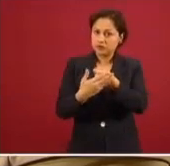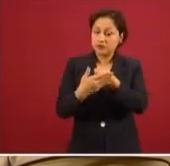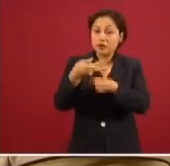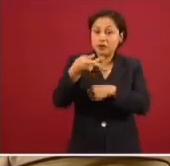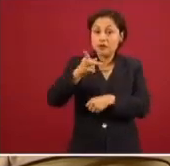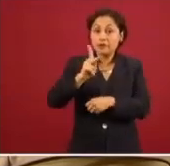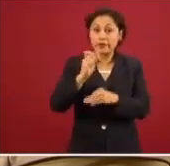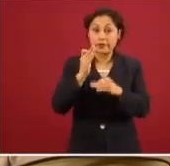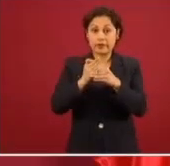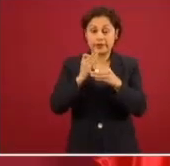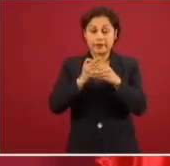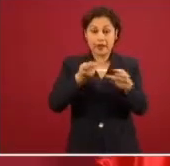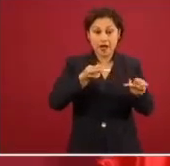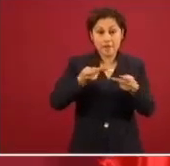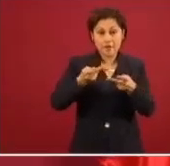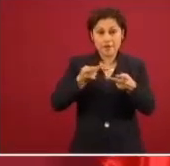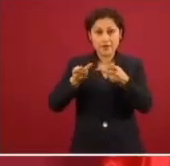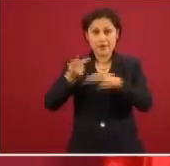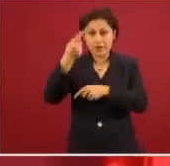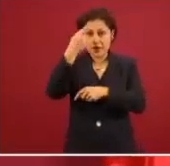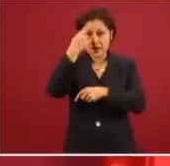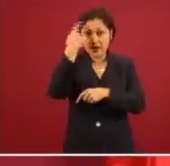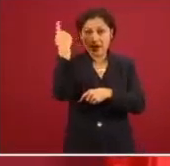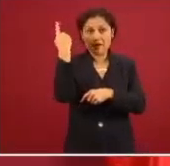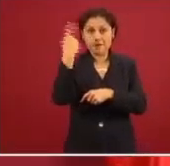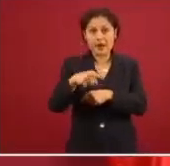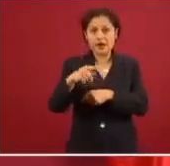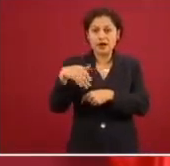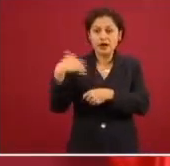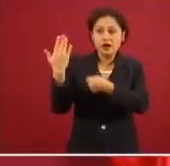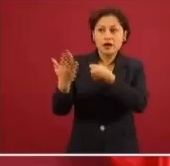que no nos sature